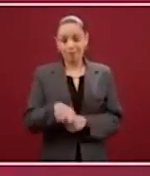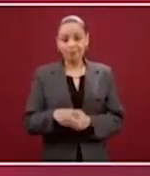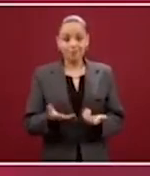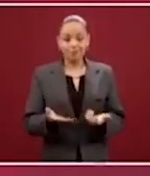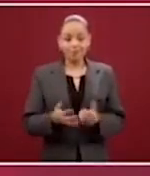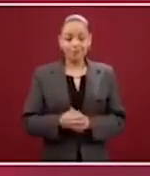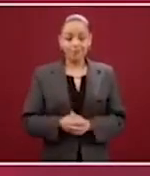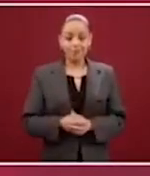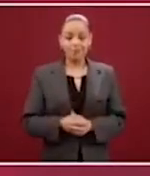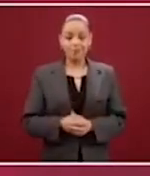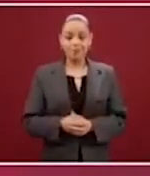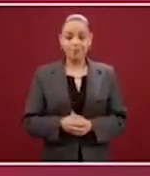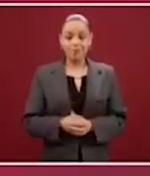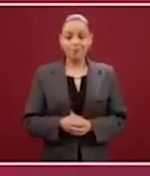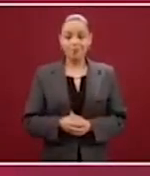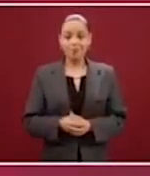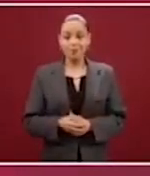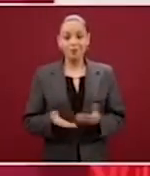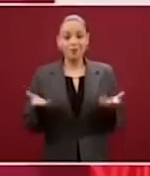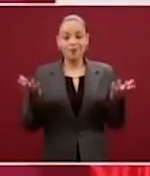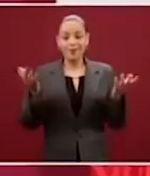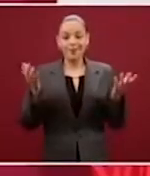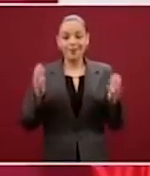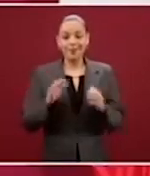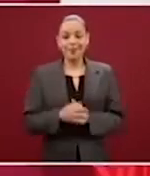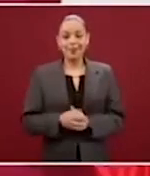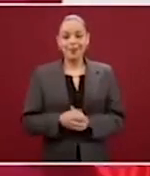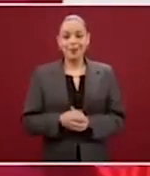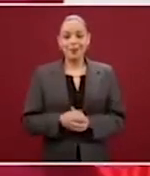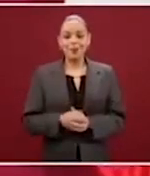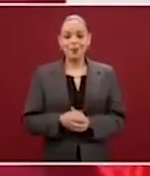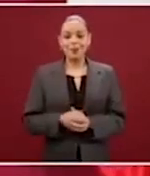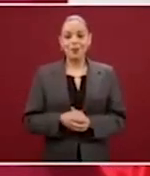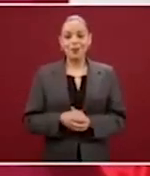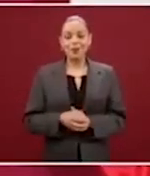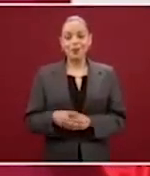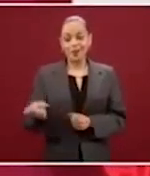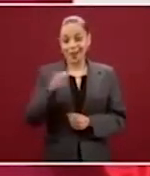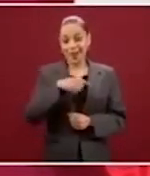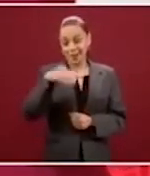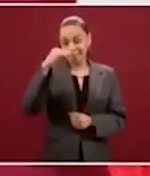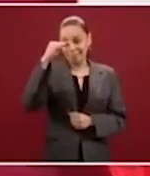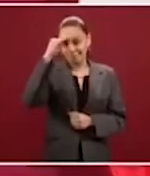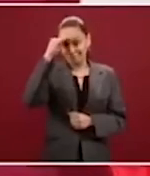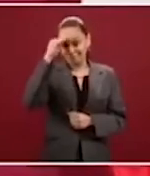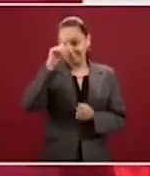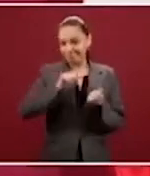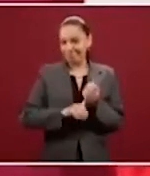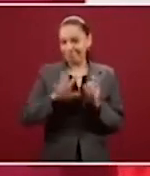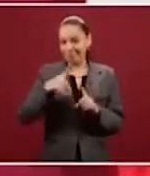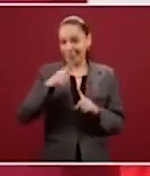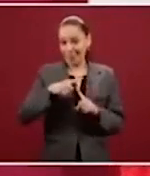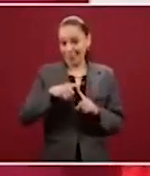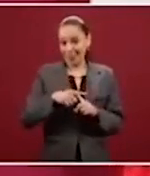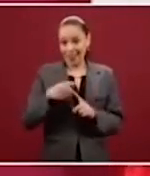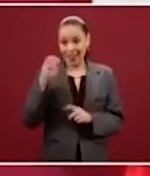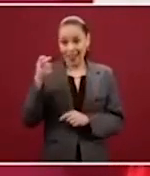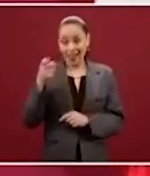ahí se los voy a dejar de tarea, que esos micrófonos